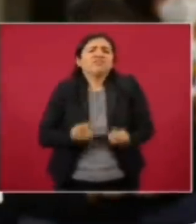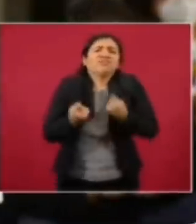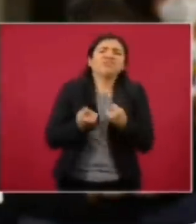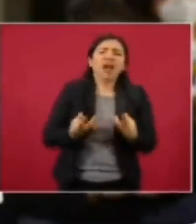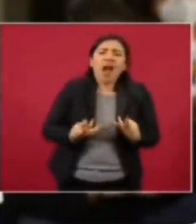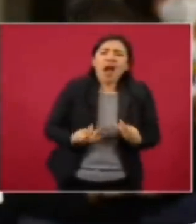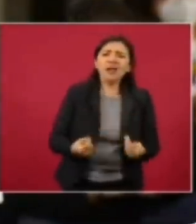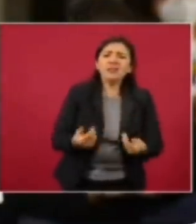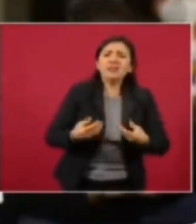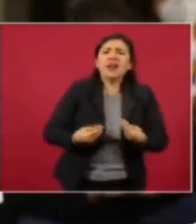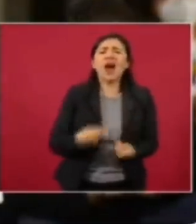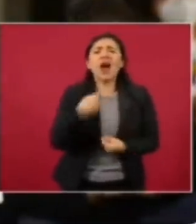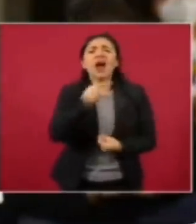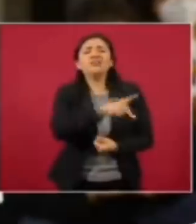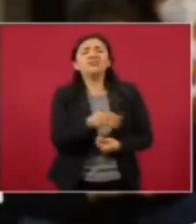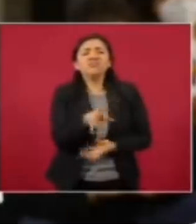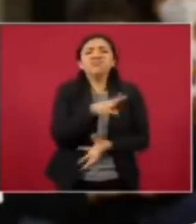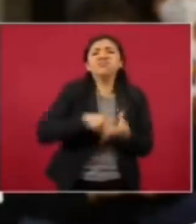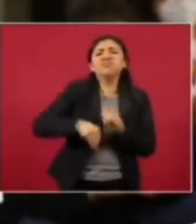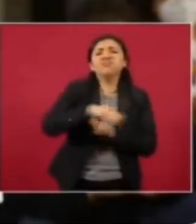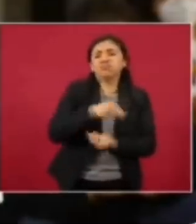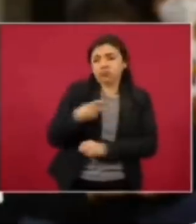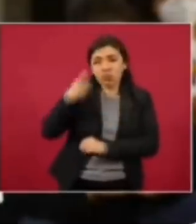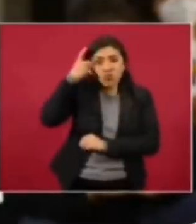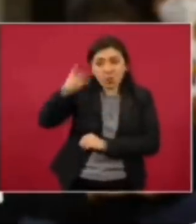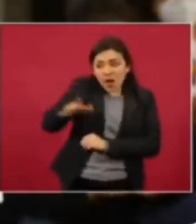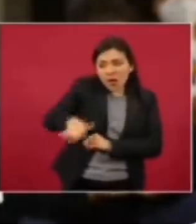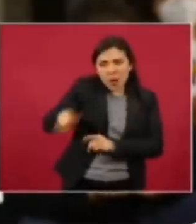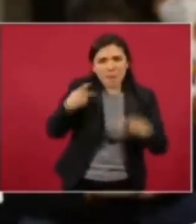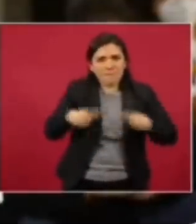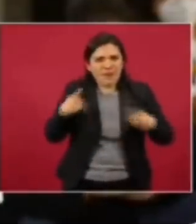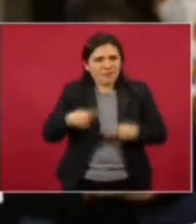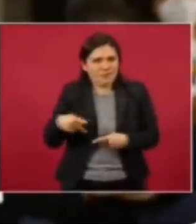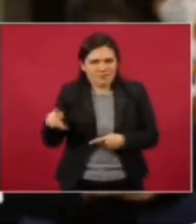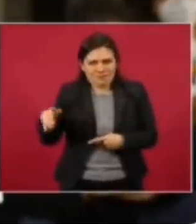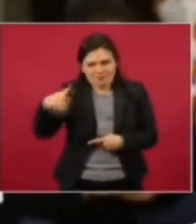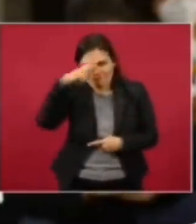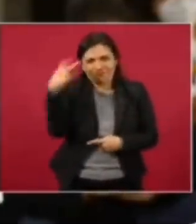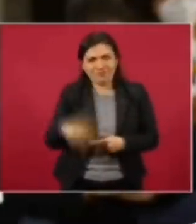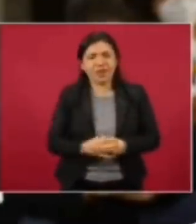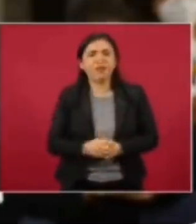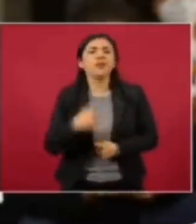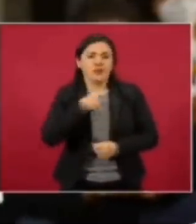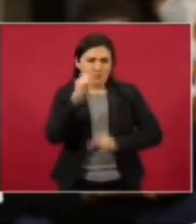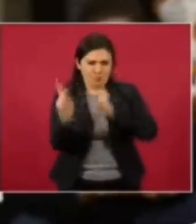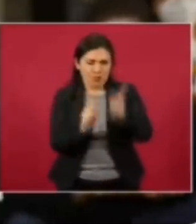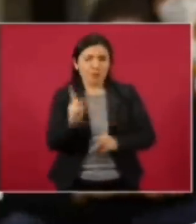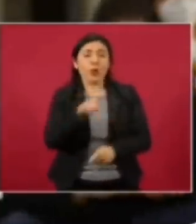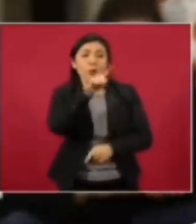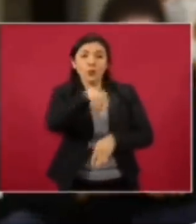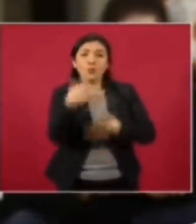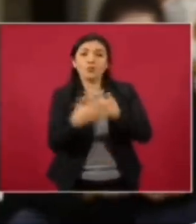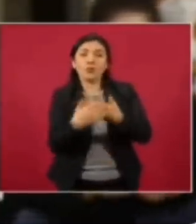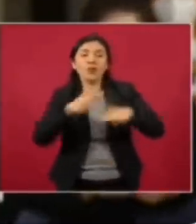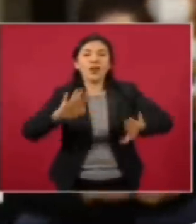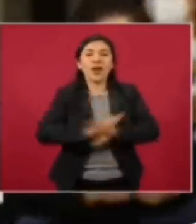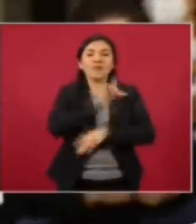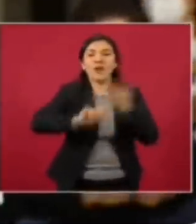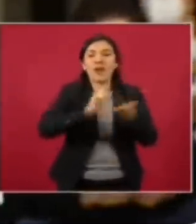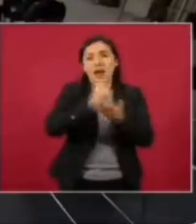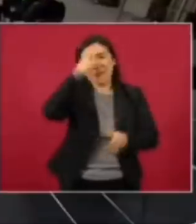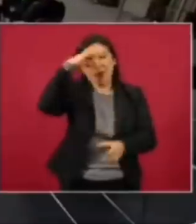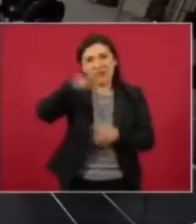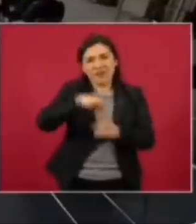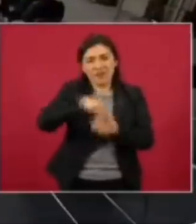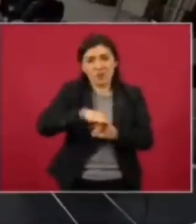de forma diligente los recursos de la nación. Entonces, preguntarle si en esta reforma electoral que se va a